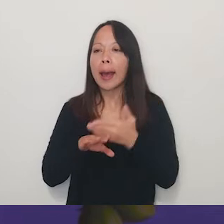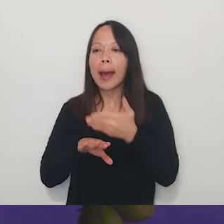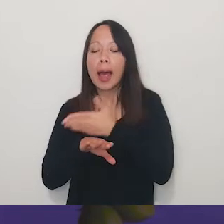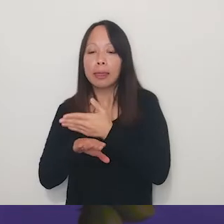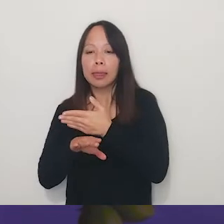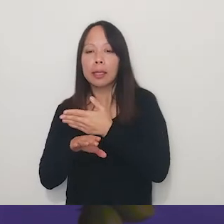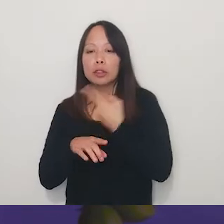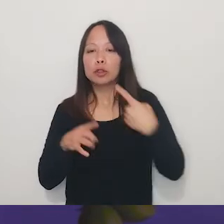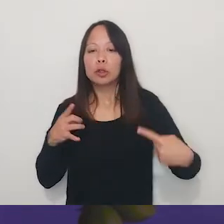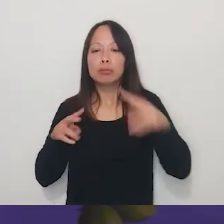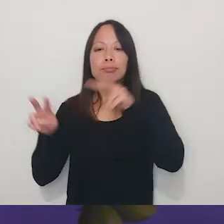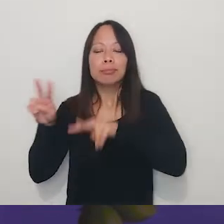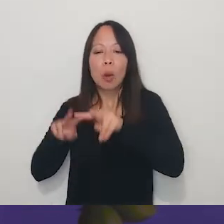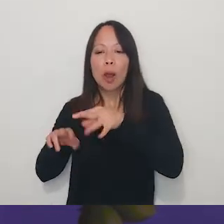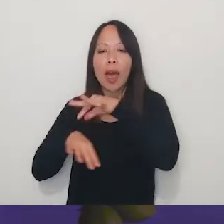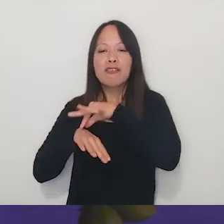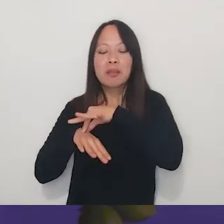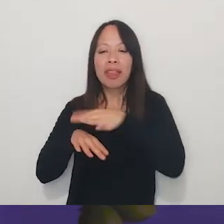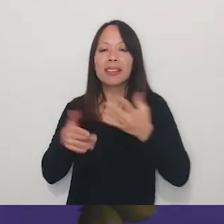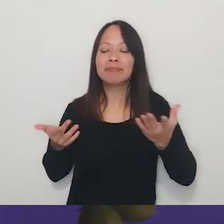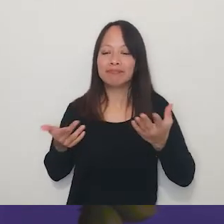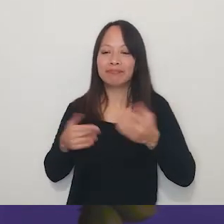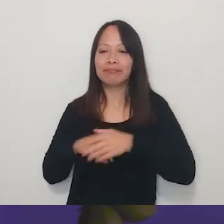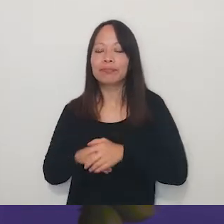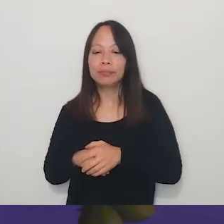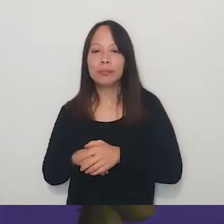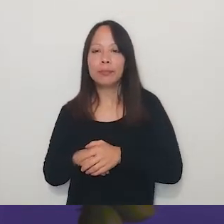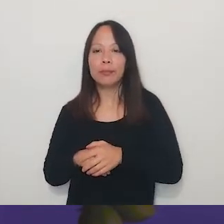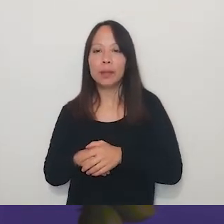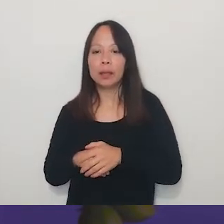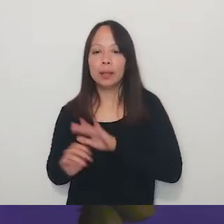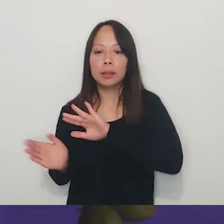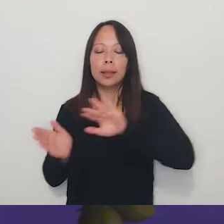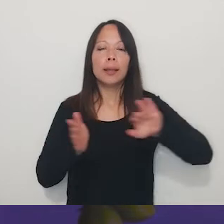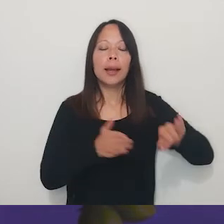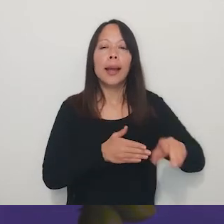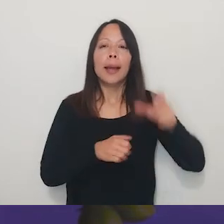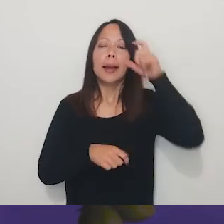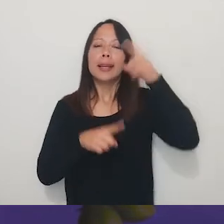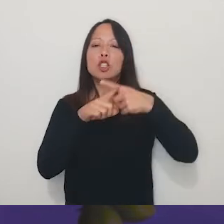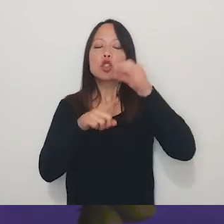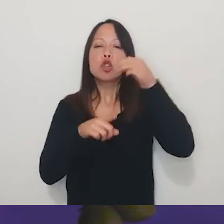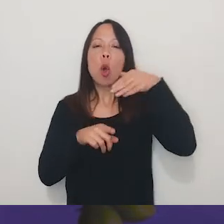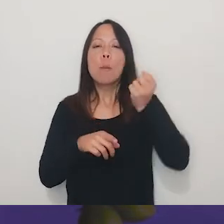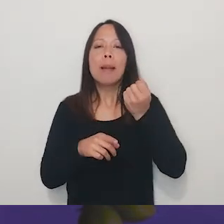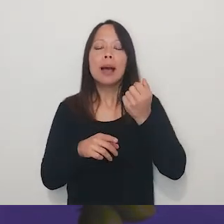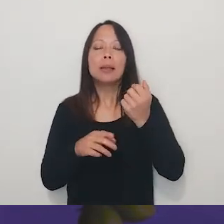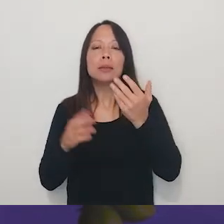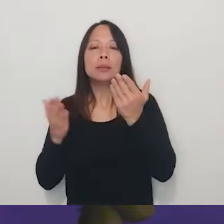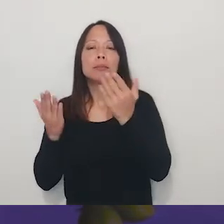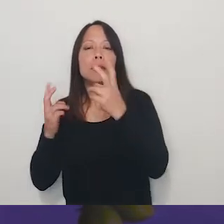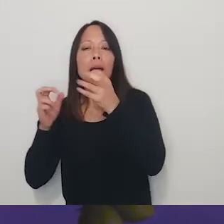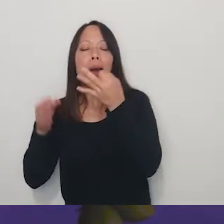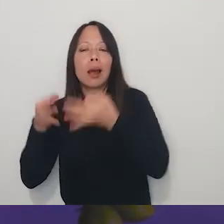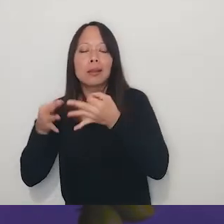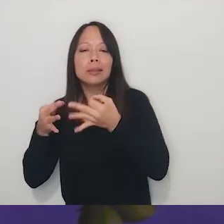siempre que hay más cosas para buscar. Hay algo que hace que el exoma sea más disponible ahora como estudio de primera línea, que